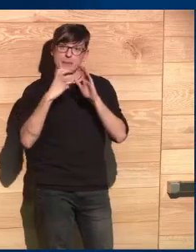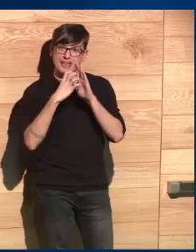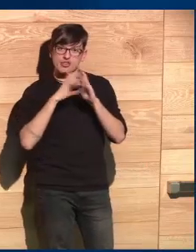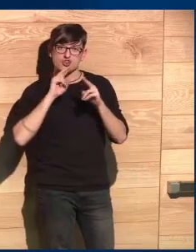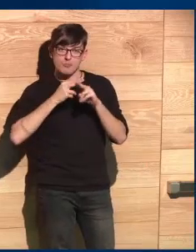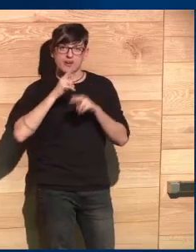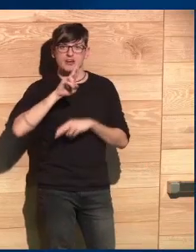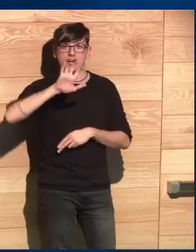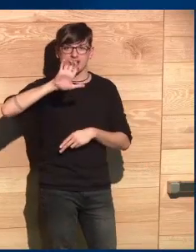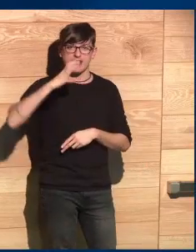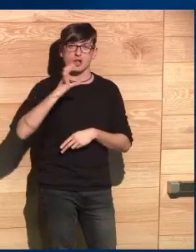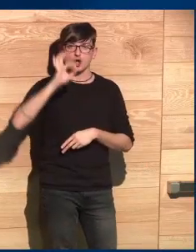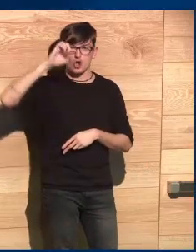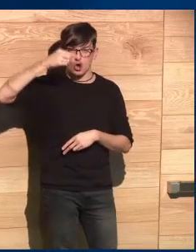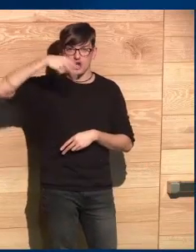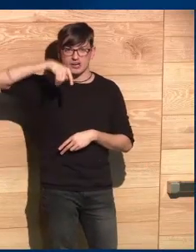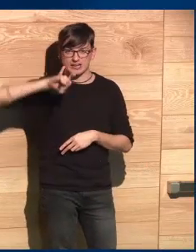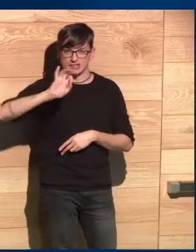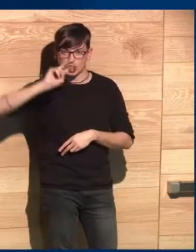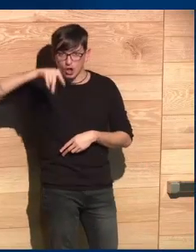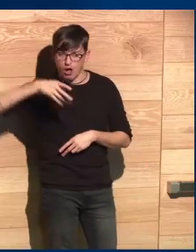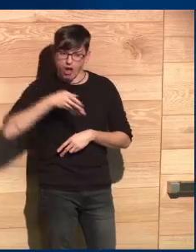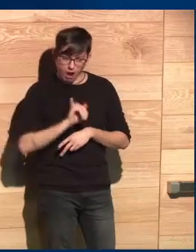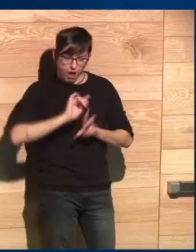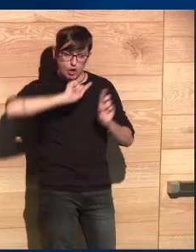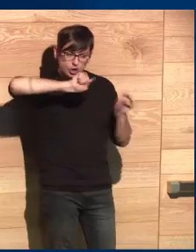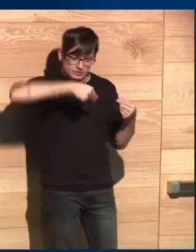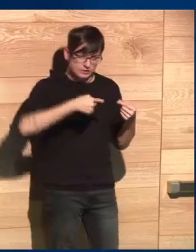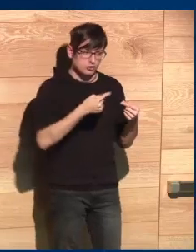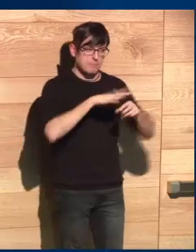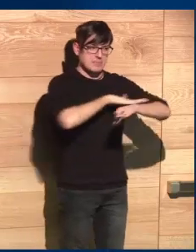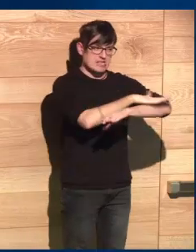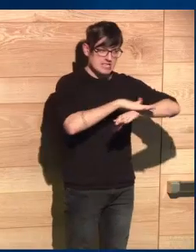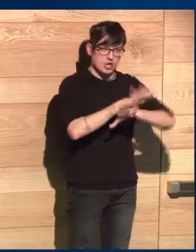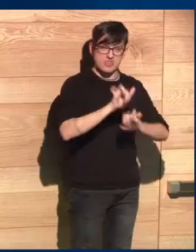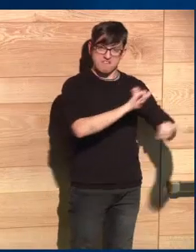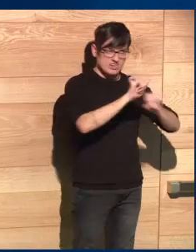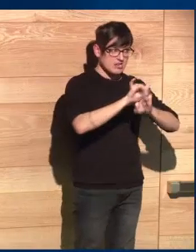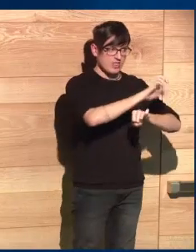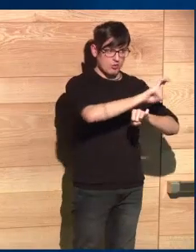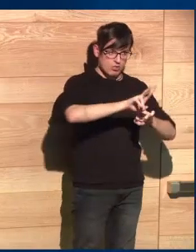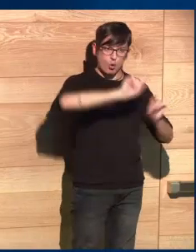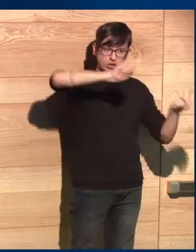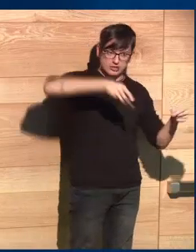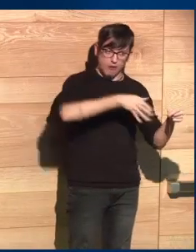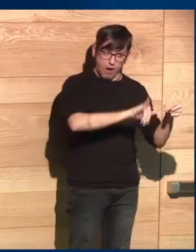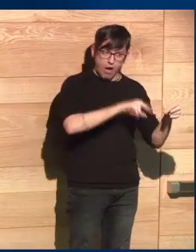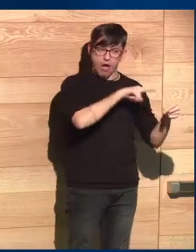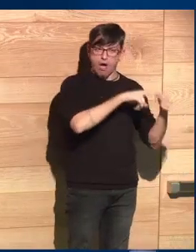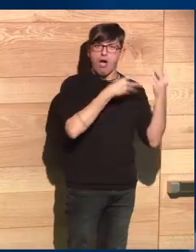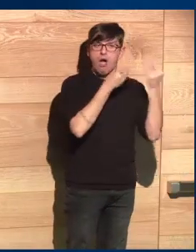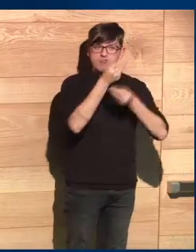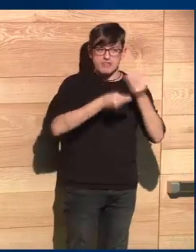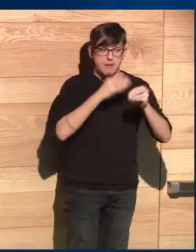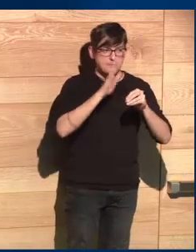que tiene varios contratos con, por ejemplo, el Ministerio de Defensa de los Estados Unidos, que se utiliza para